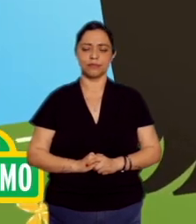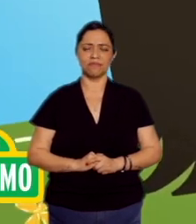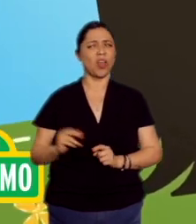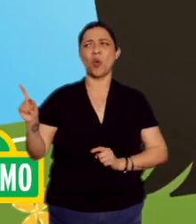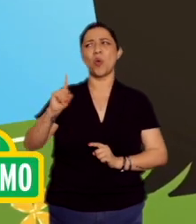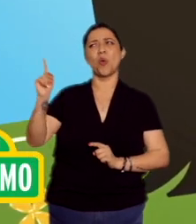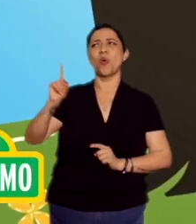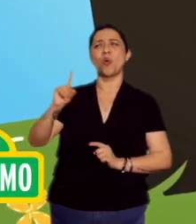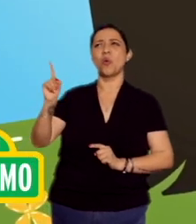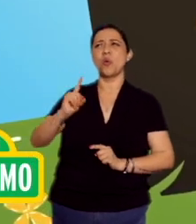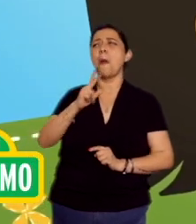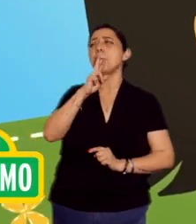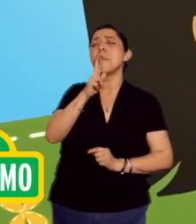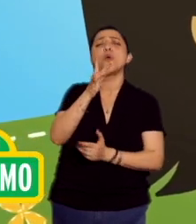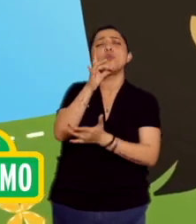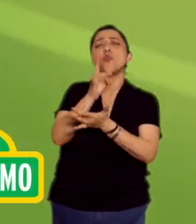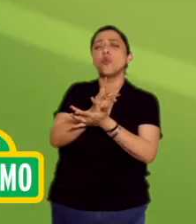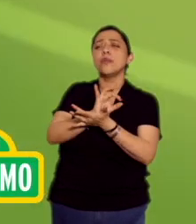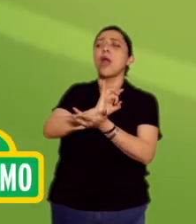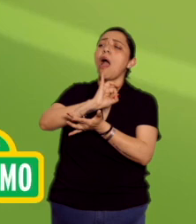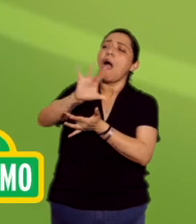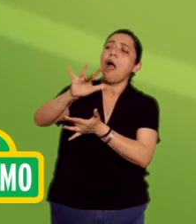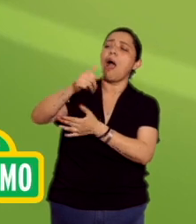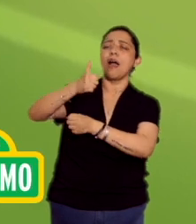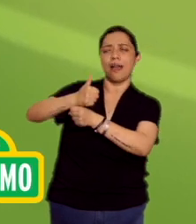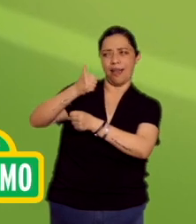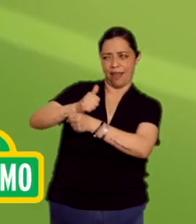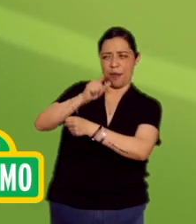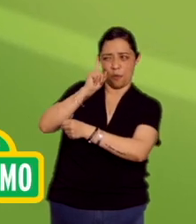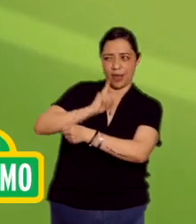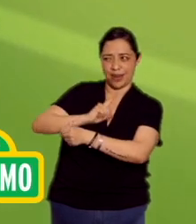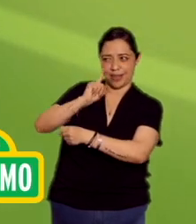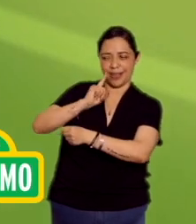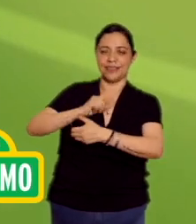No, mejor envíasela solo a mi abuelita.